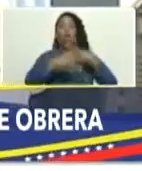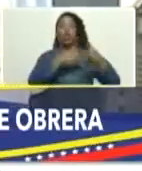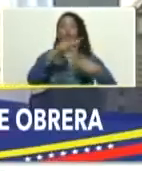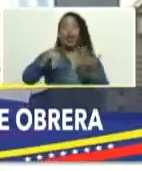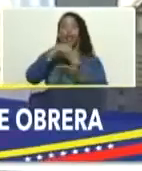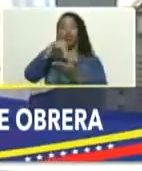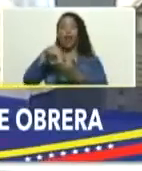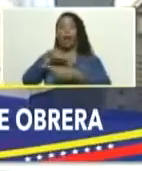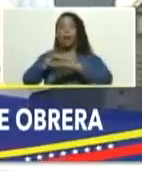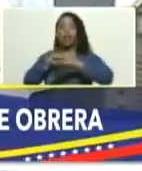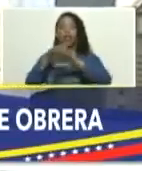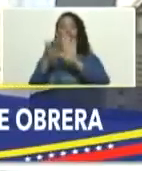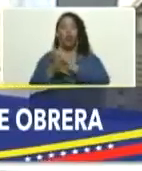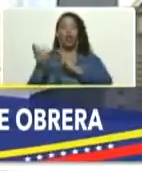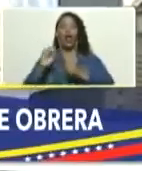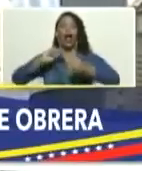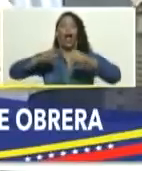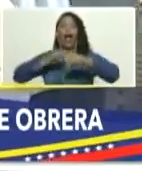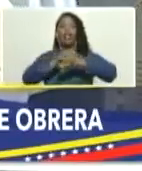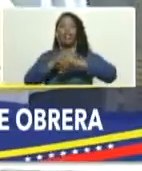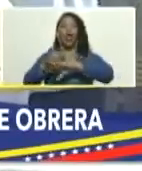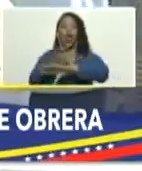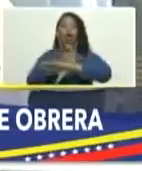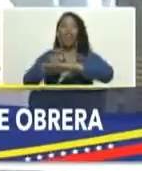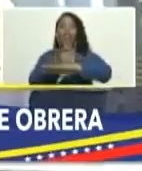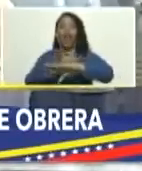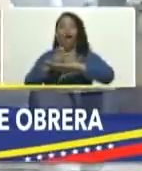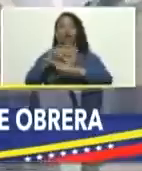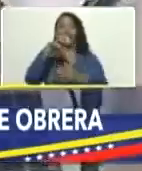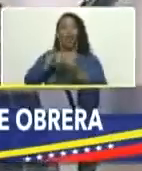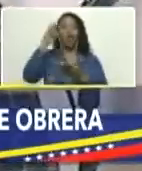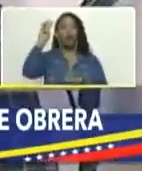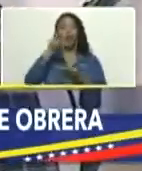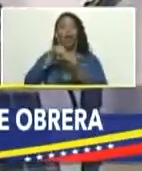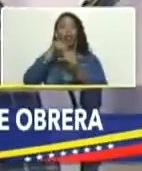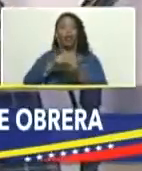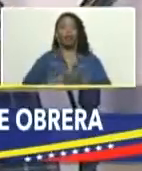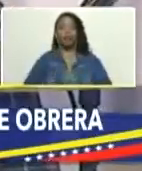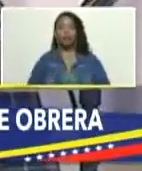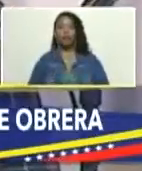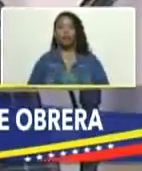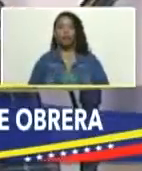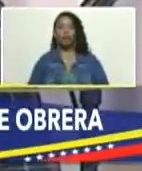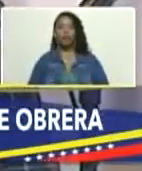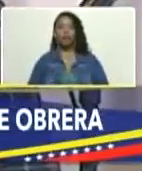Héctor Rodríguez Castro, gobernador del estado Miranda,